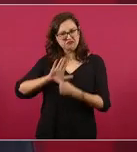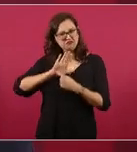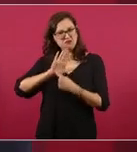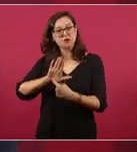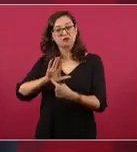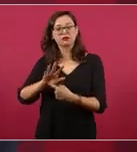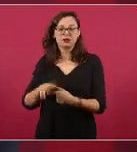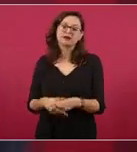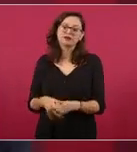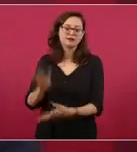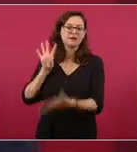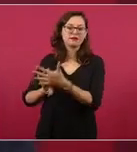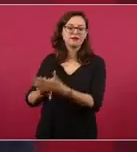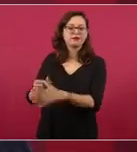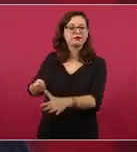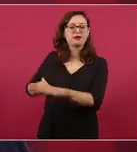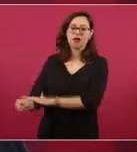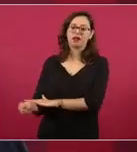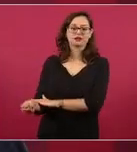está en la cárcel